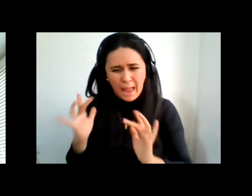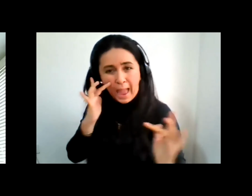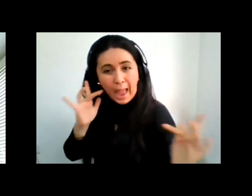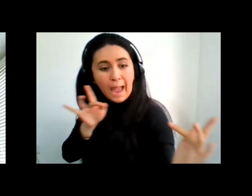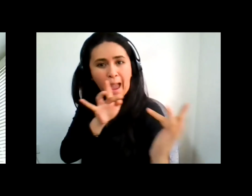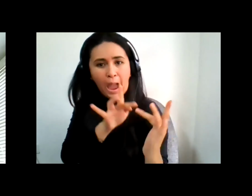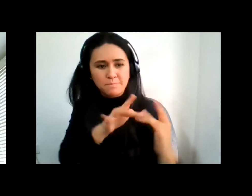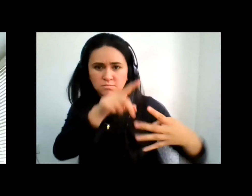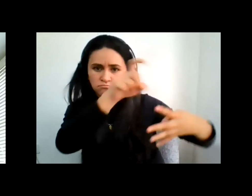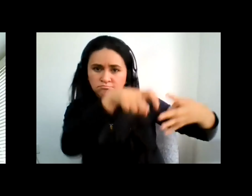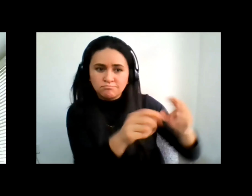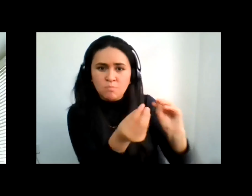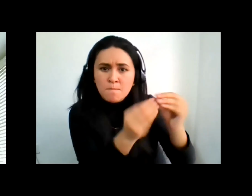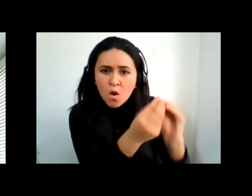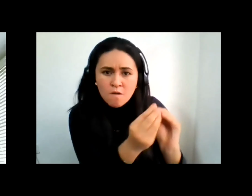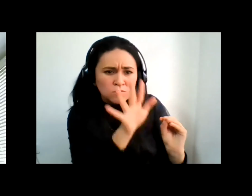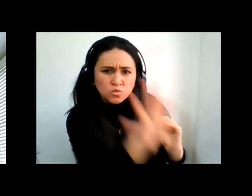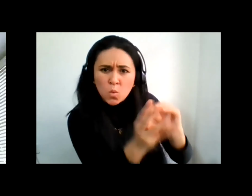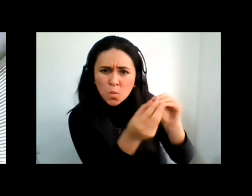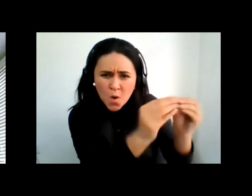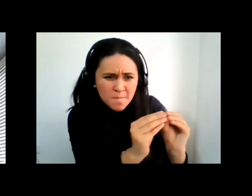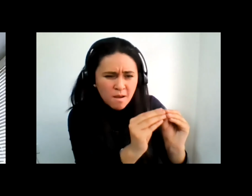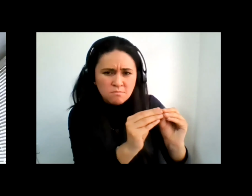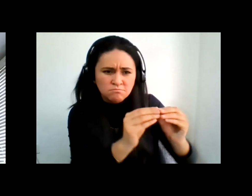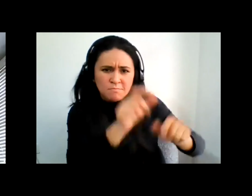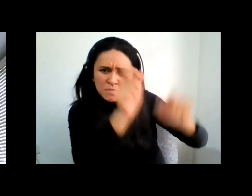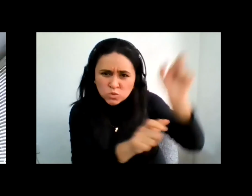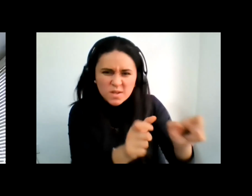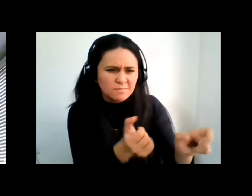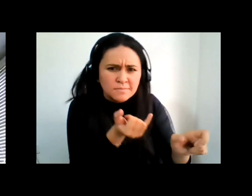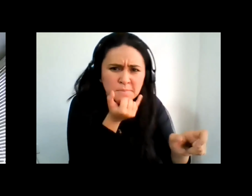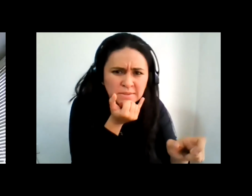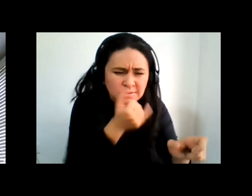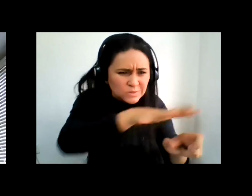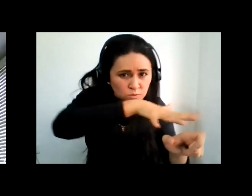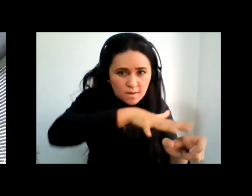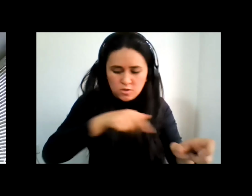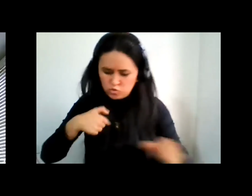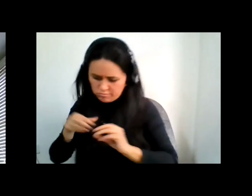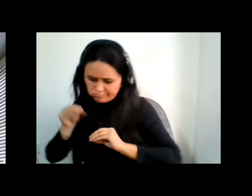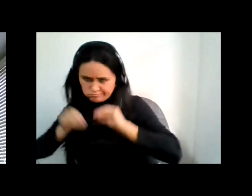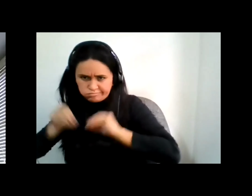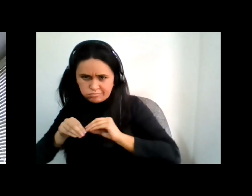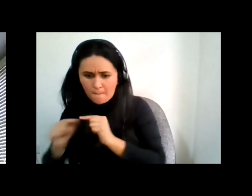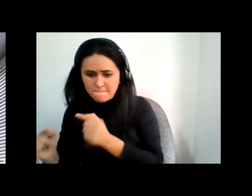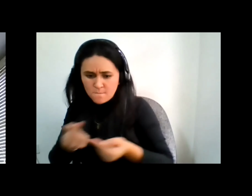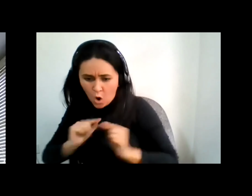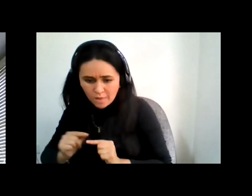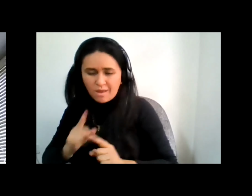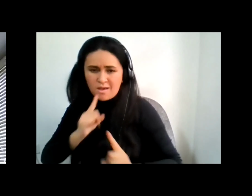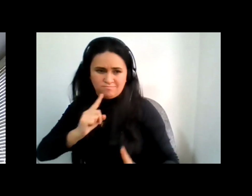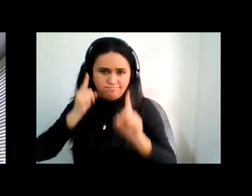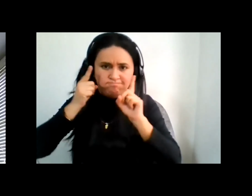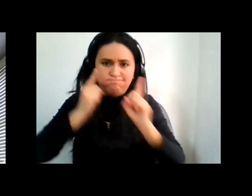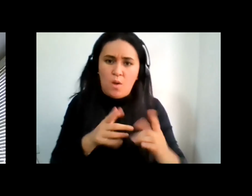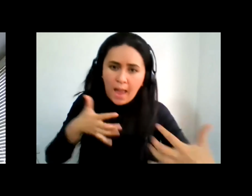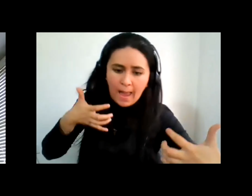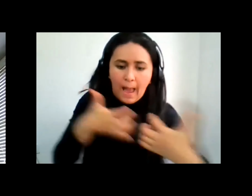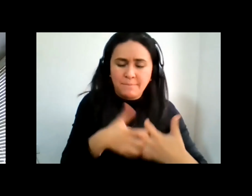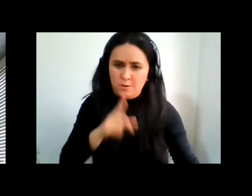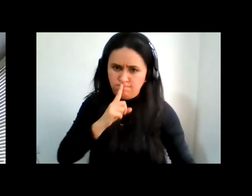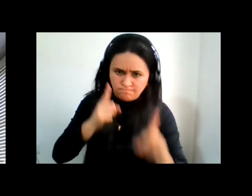que tiene la población en cada uno de sus contextos. Pero bueno, otro de los mensajes clave